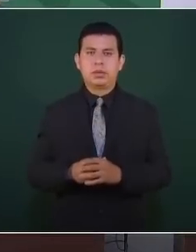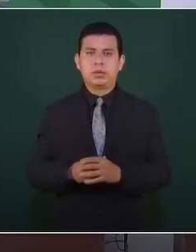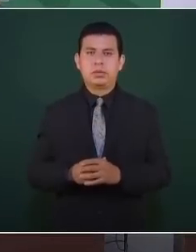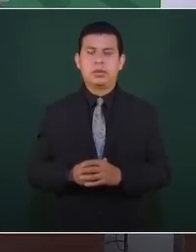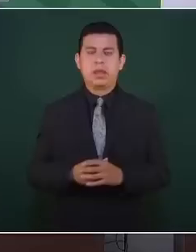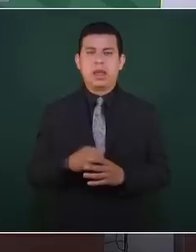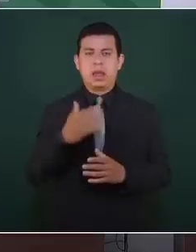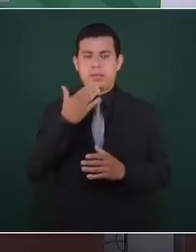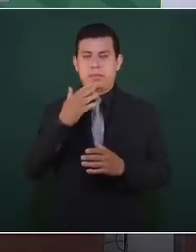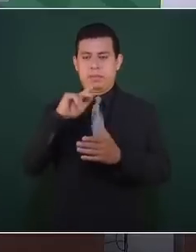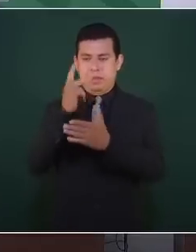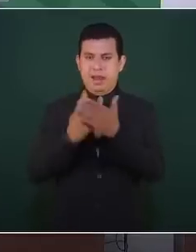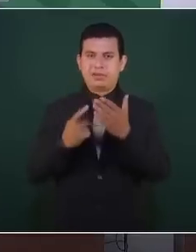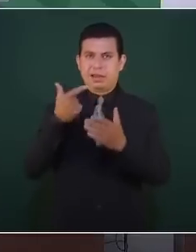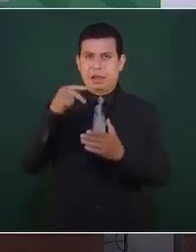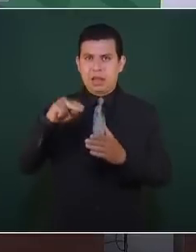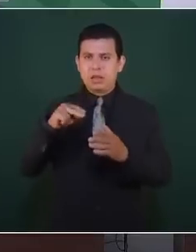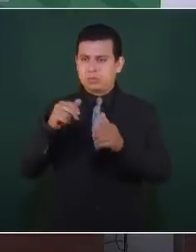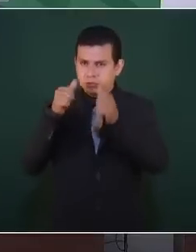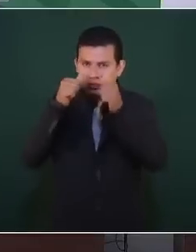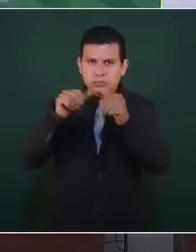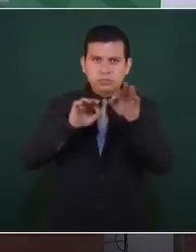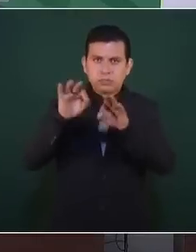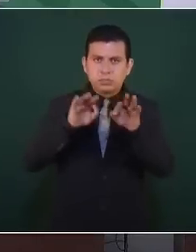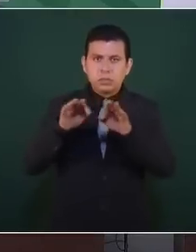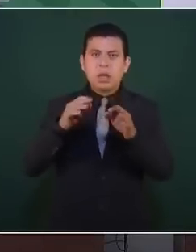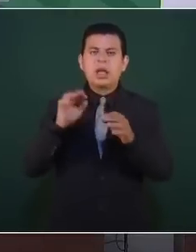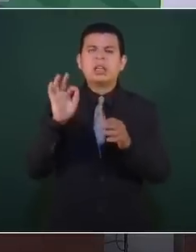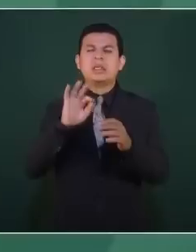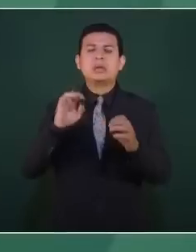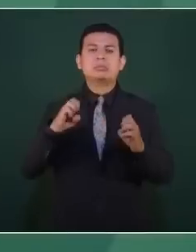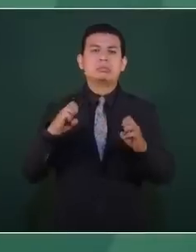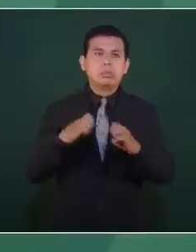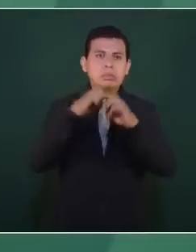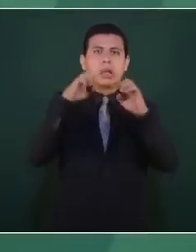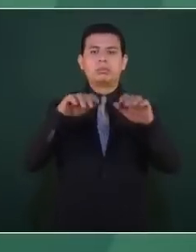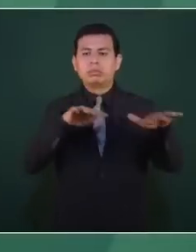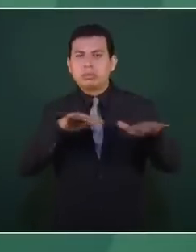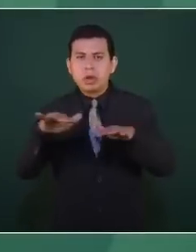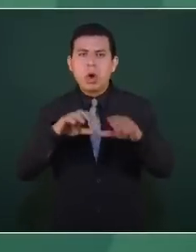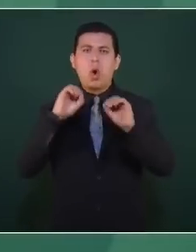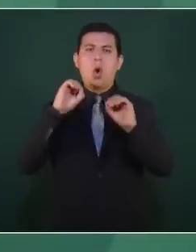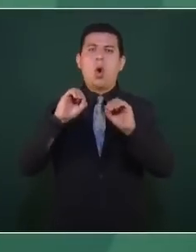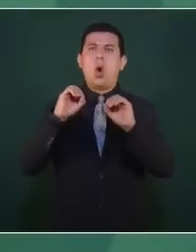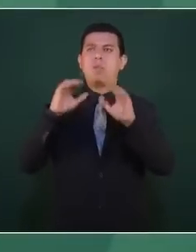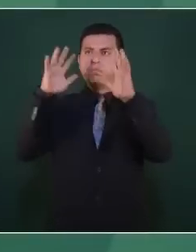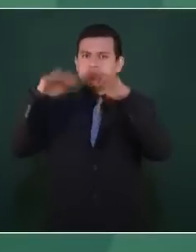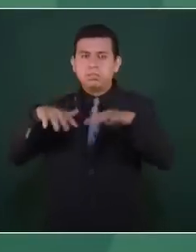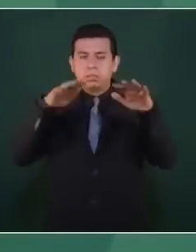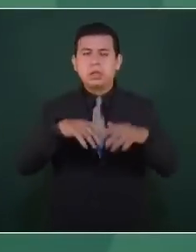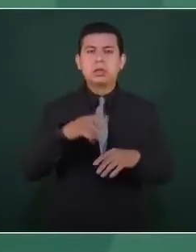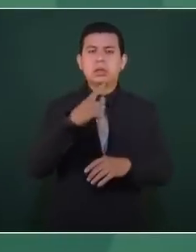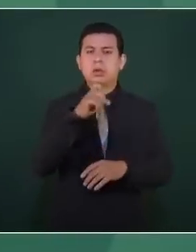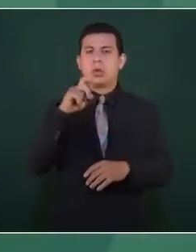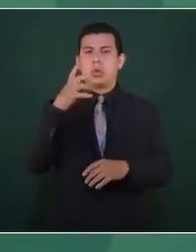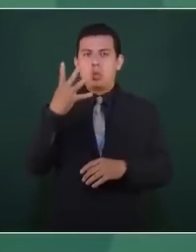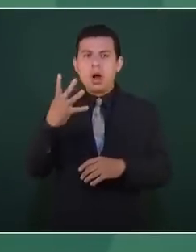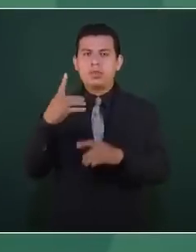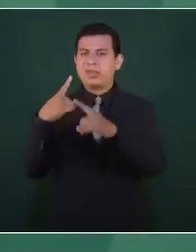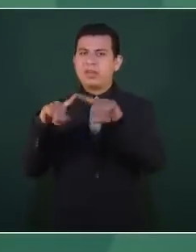Guardia Nacional, pero a la atención de eventos de desastre, se han atendido 134